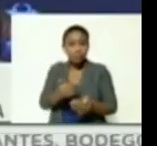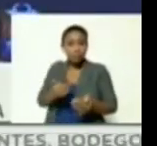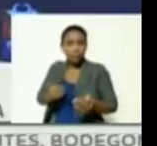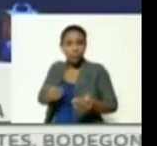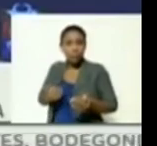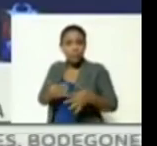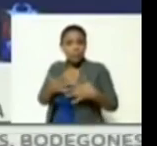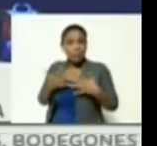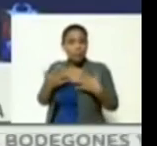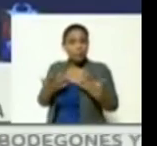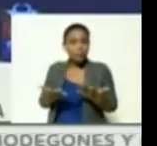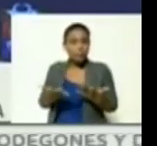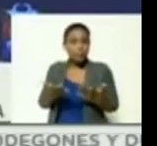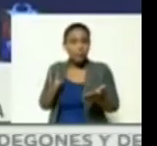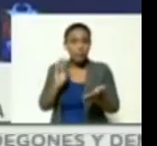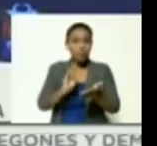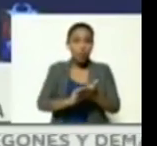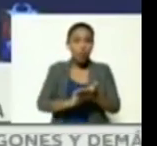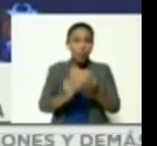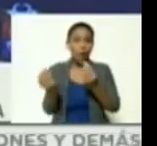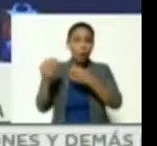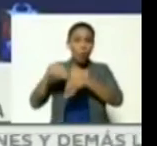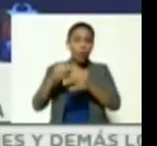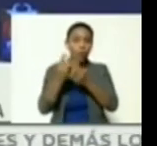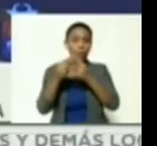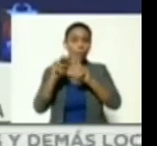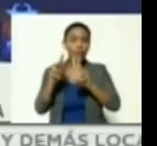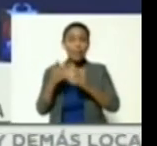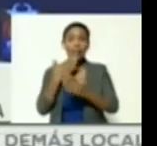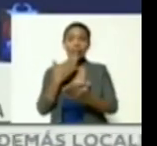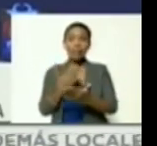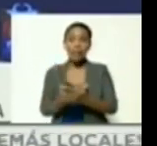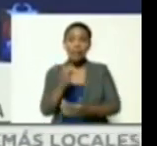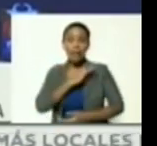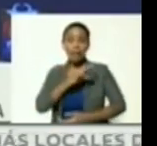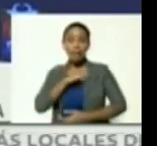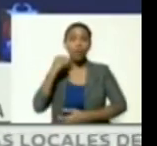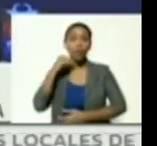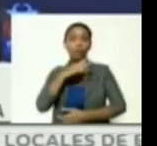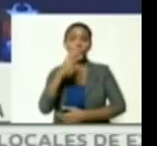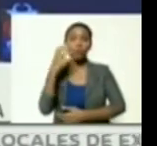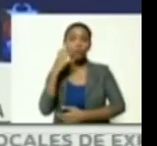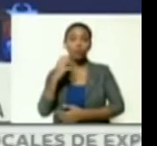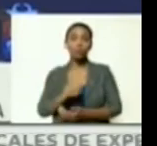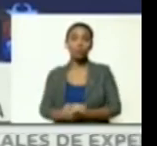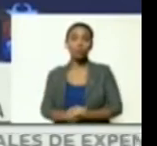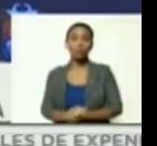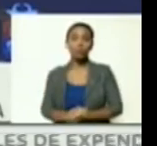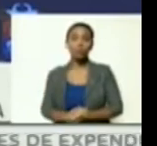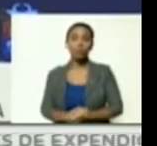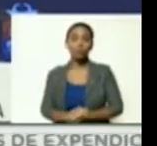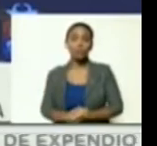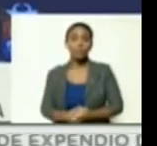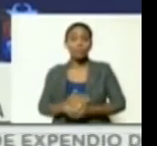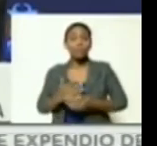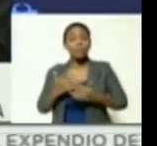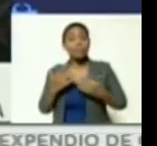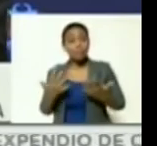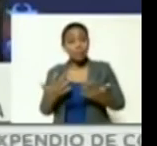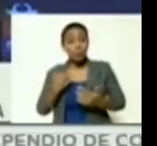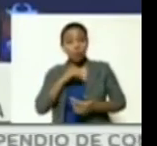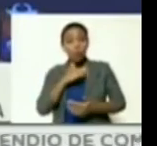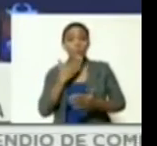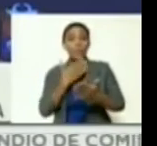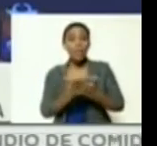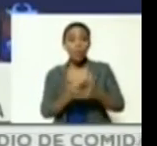en la aplicación de los acuerdos de paz gracias al señor Iván Duque. Y le estamos pidiendo, aproveche